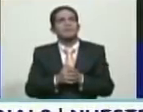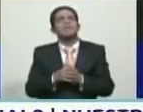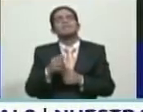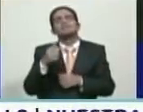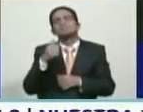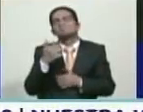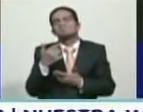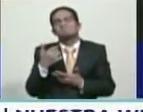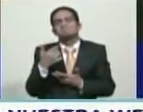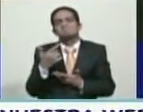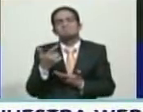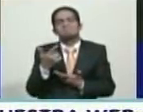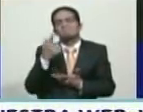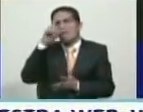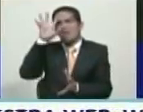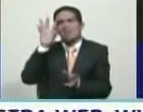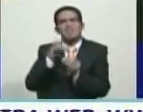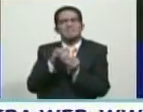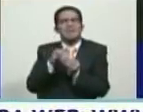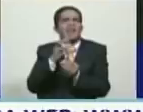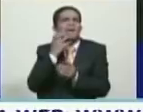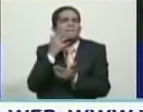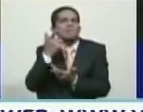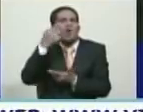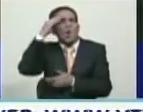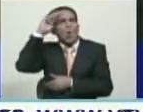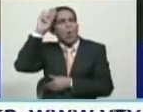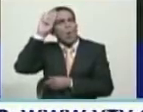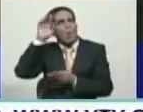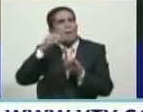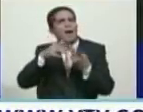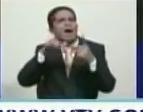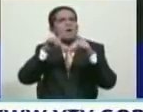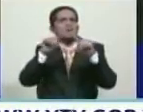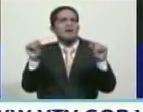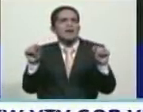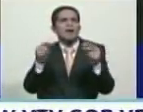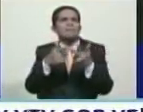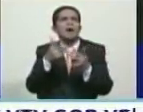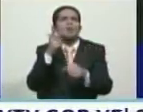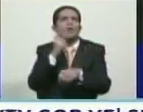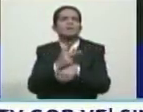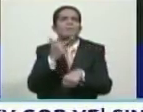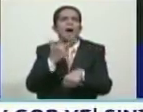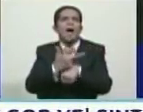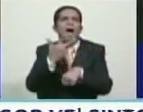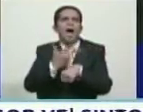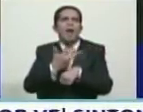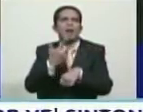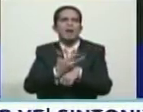No tenemos que analizar ejemplos como el de Cuba, Nicaragua, Guatemala.